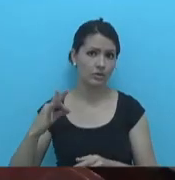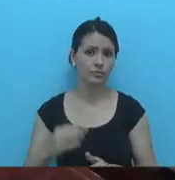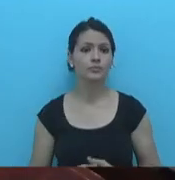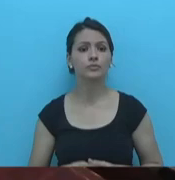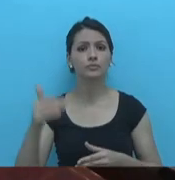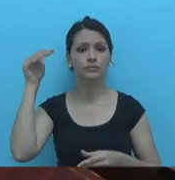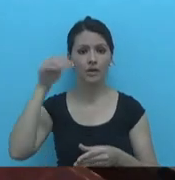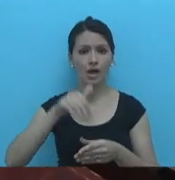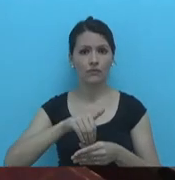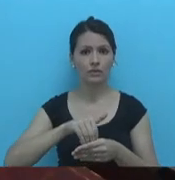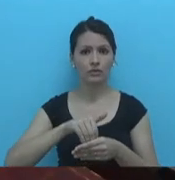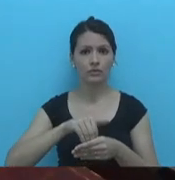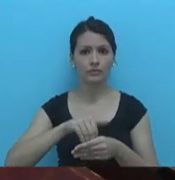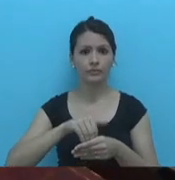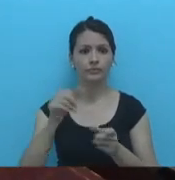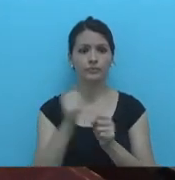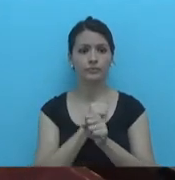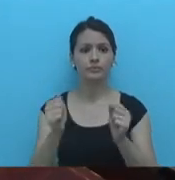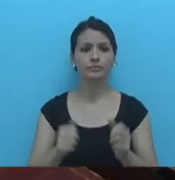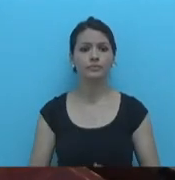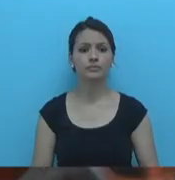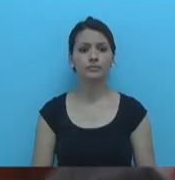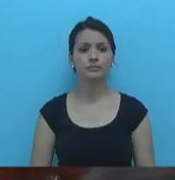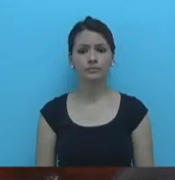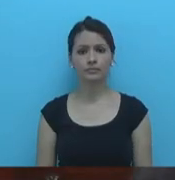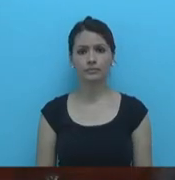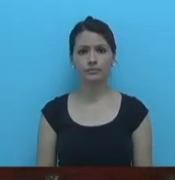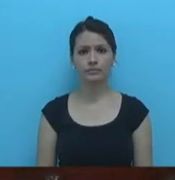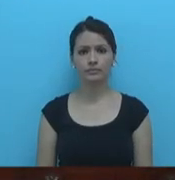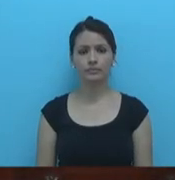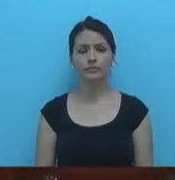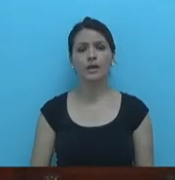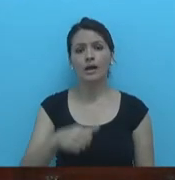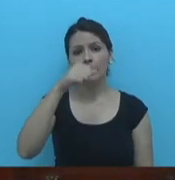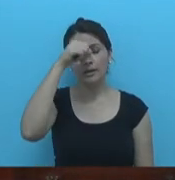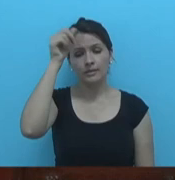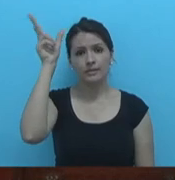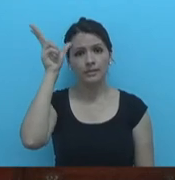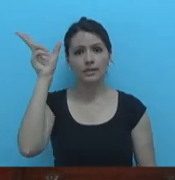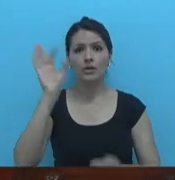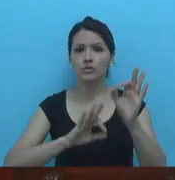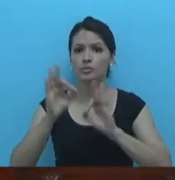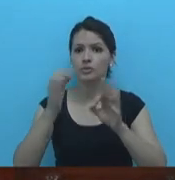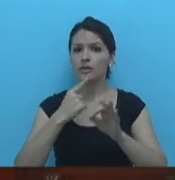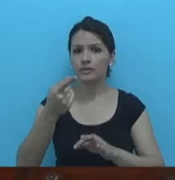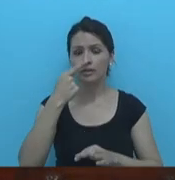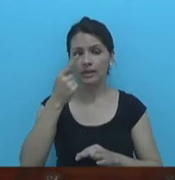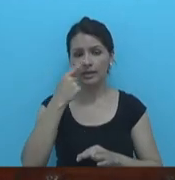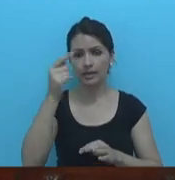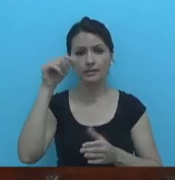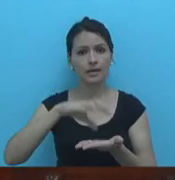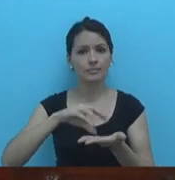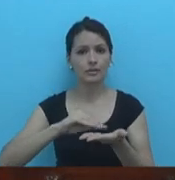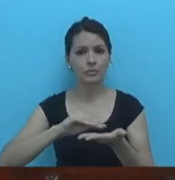sobre tablas, aprobado. A votación el proyecto, aprobado. 68 proyectos de declaración de interés de esta Cámara de